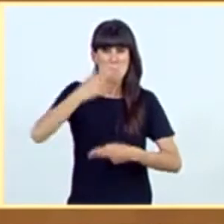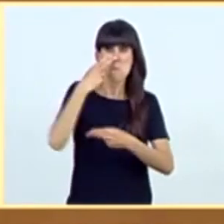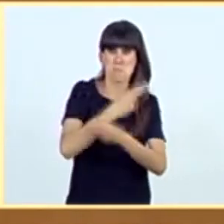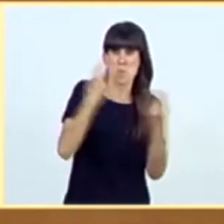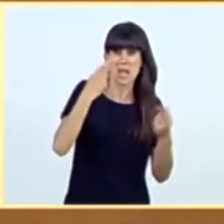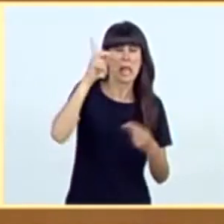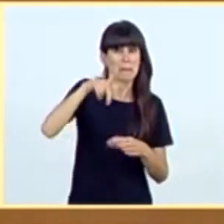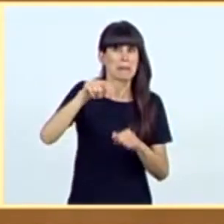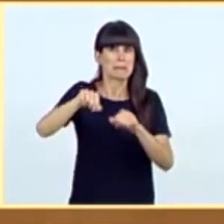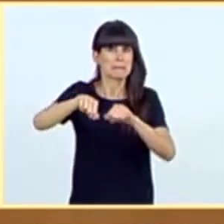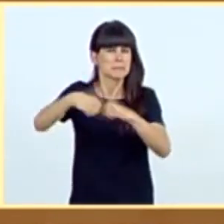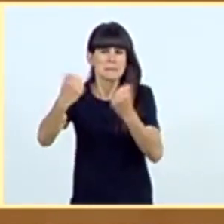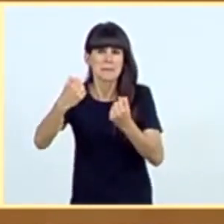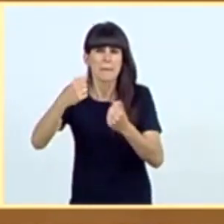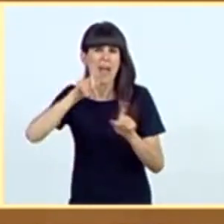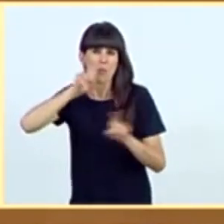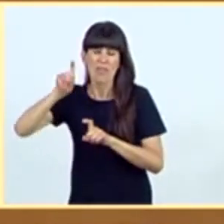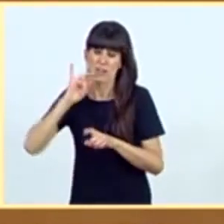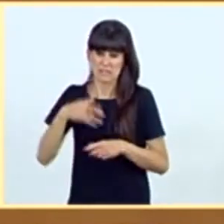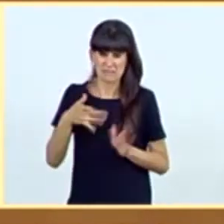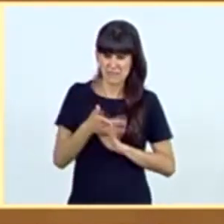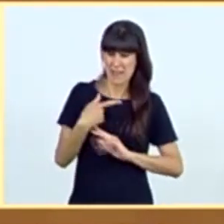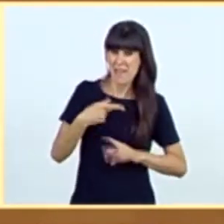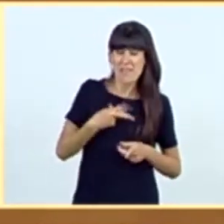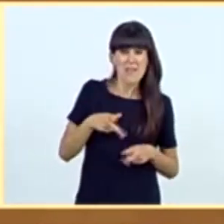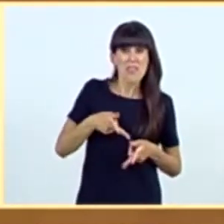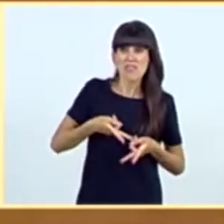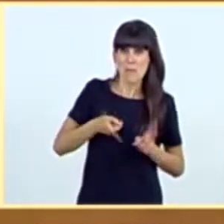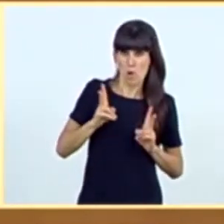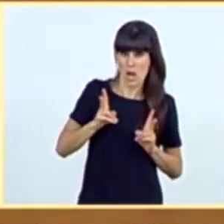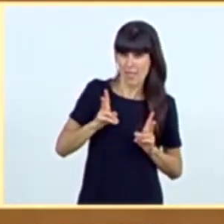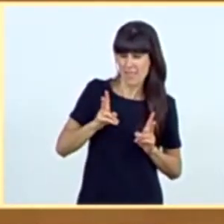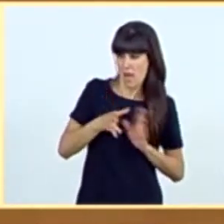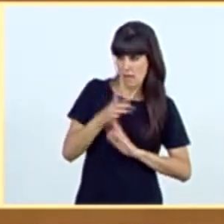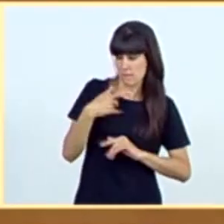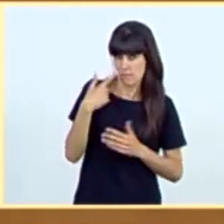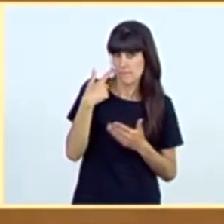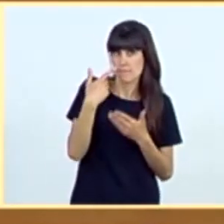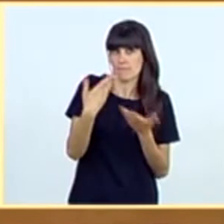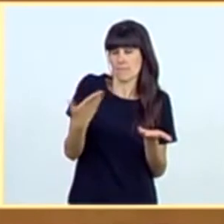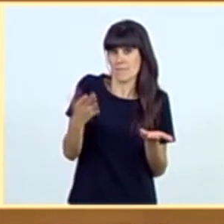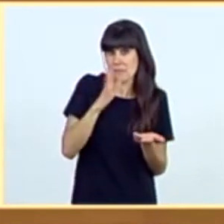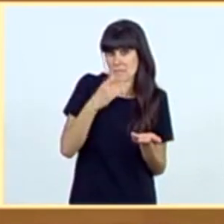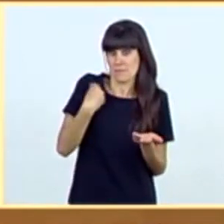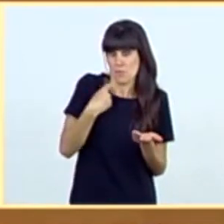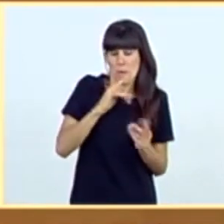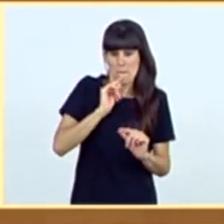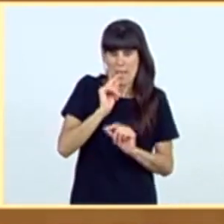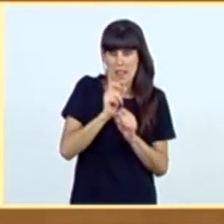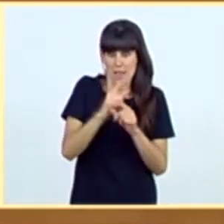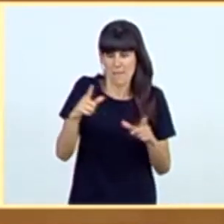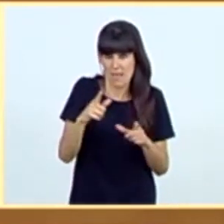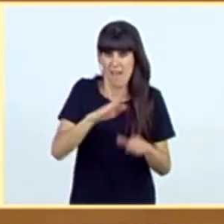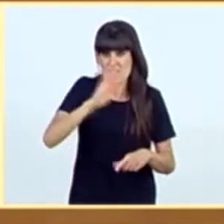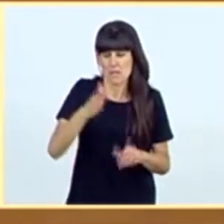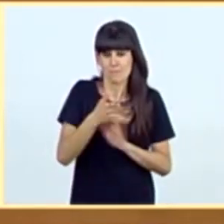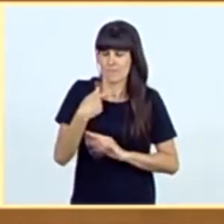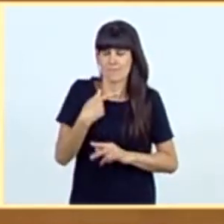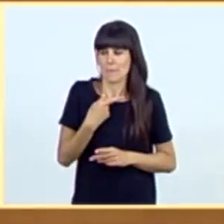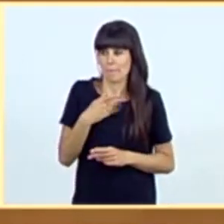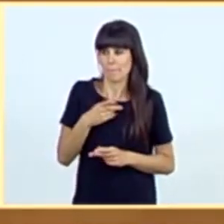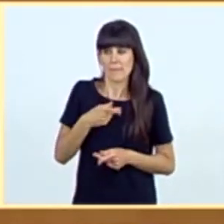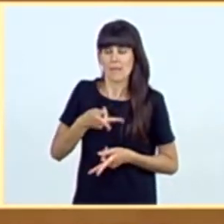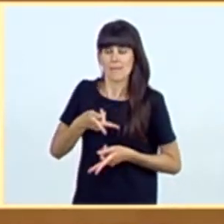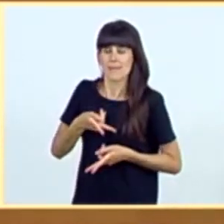la educación es algo que nuestra democracia, sobre todo a la vista de lo que ha ocurrido con esta pandemia, no se puede permitir.